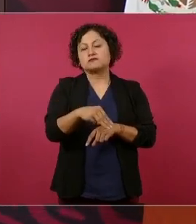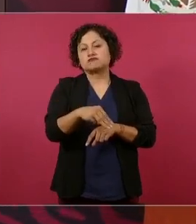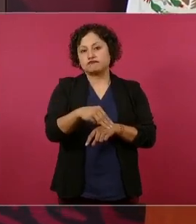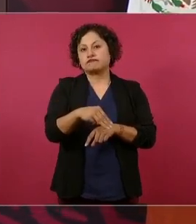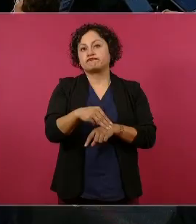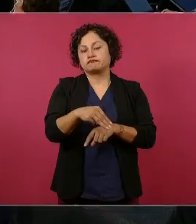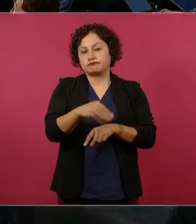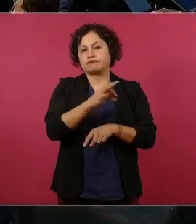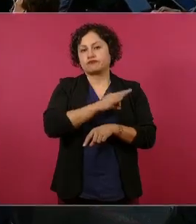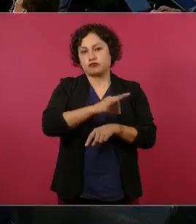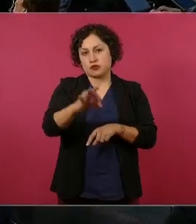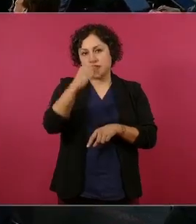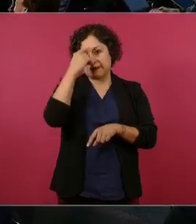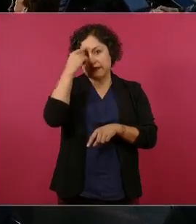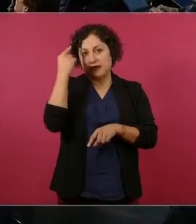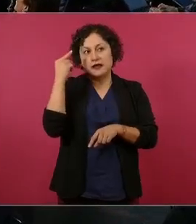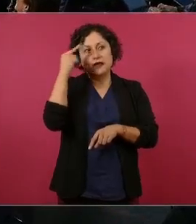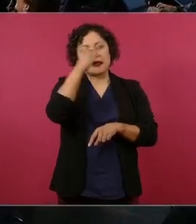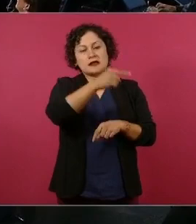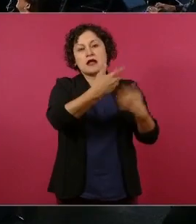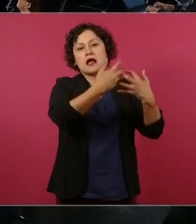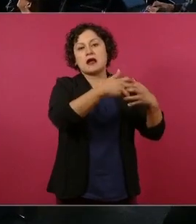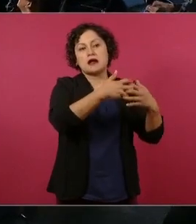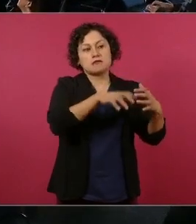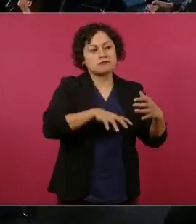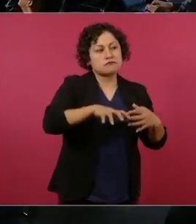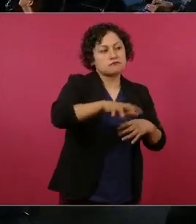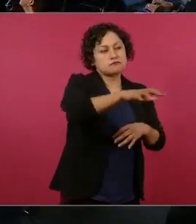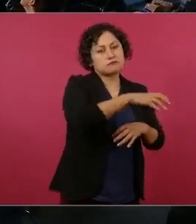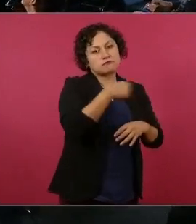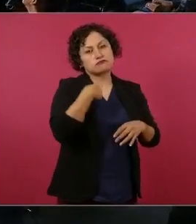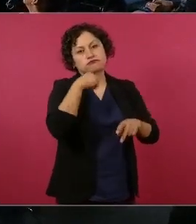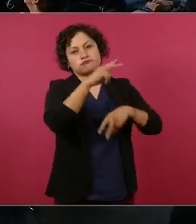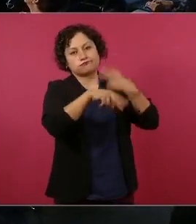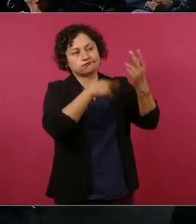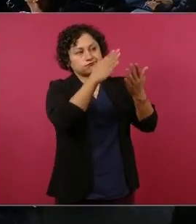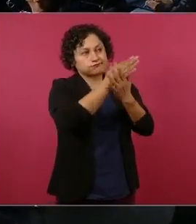las plantas que ya están funcionando en Mexicali,